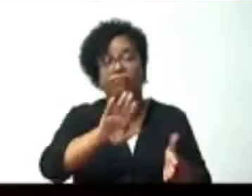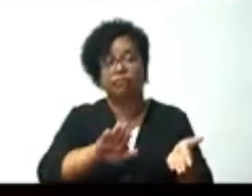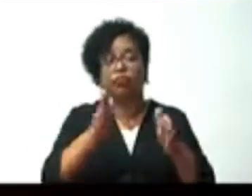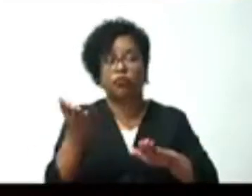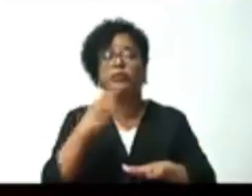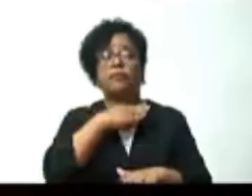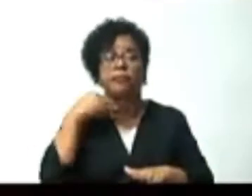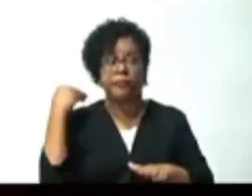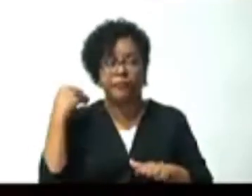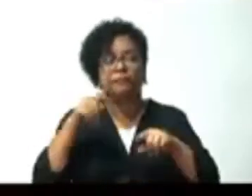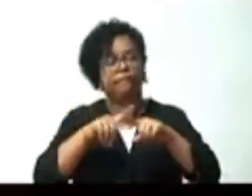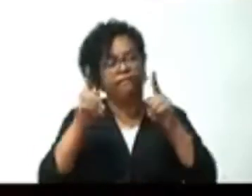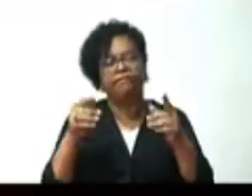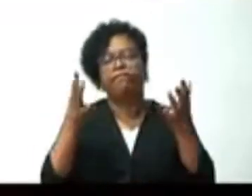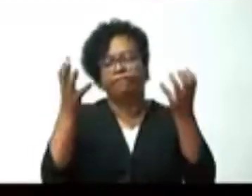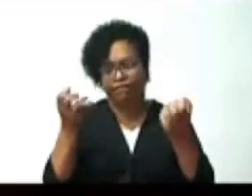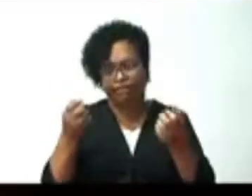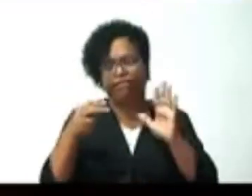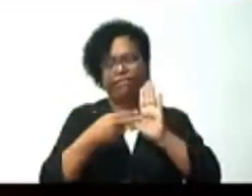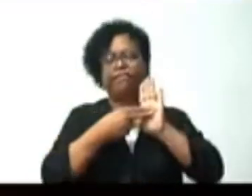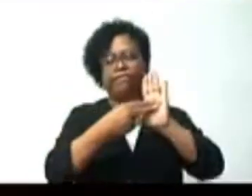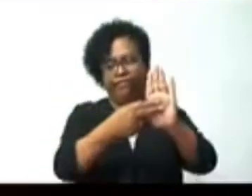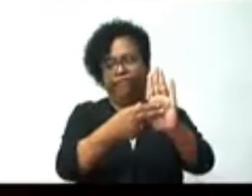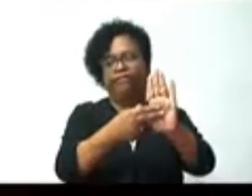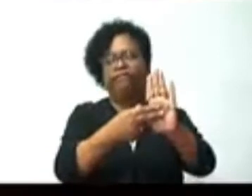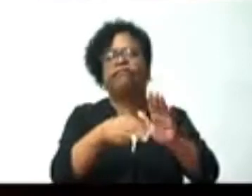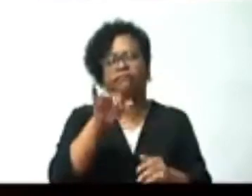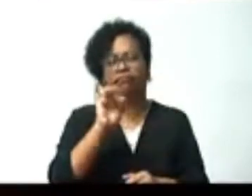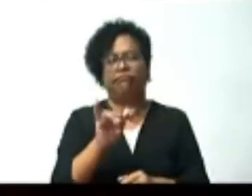al creador, al director del periódico Ciudad